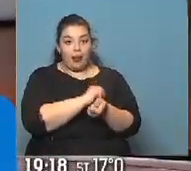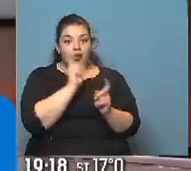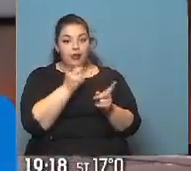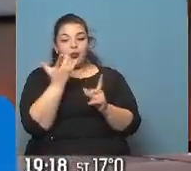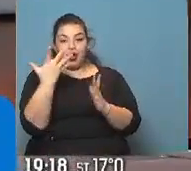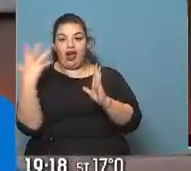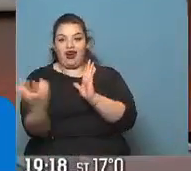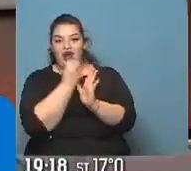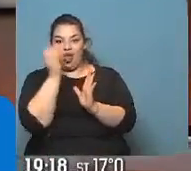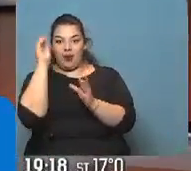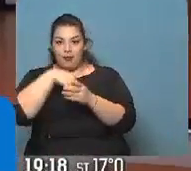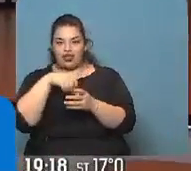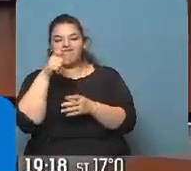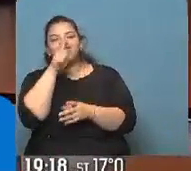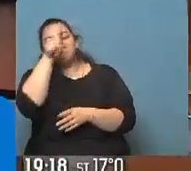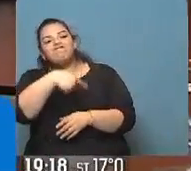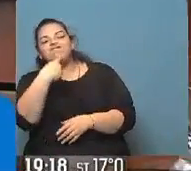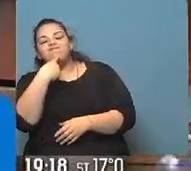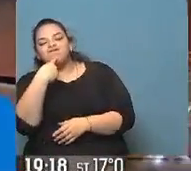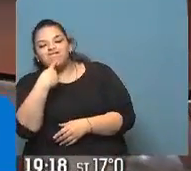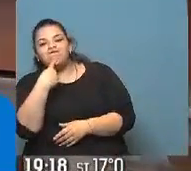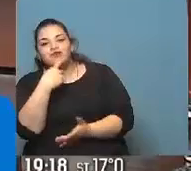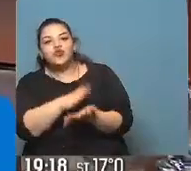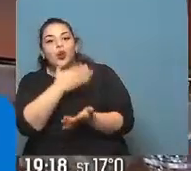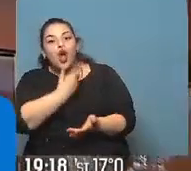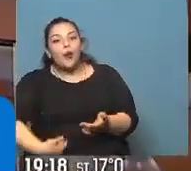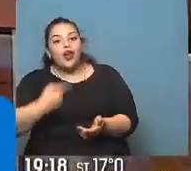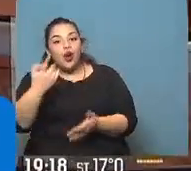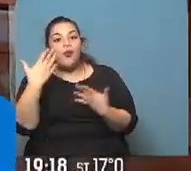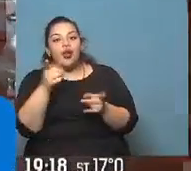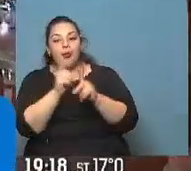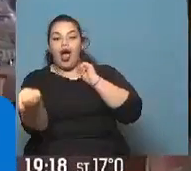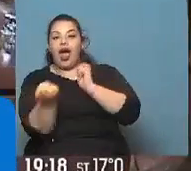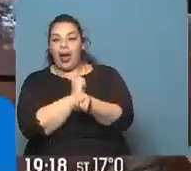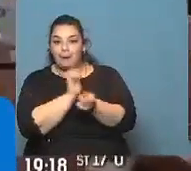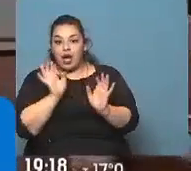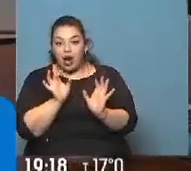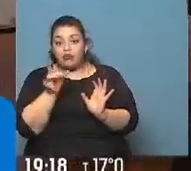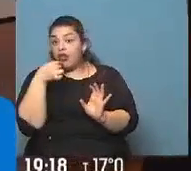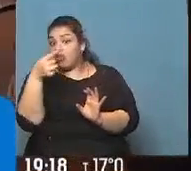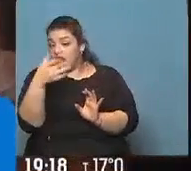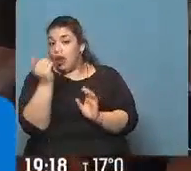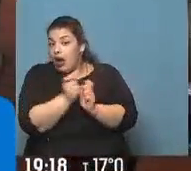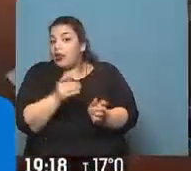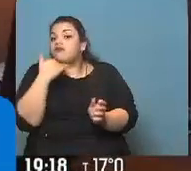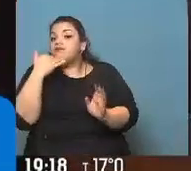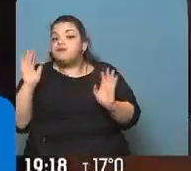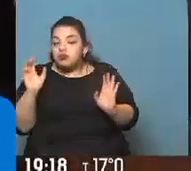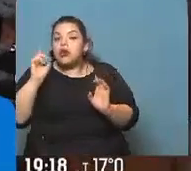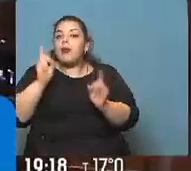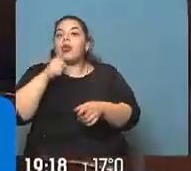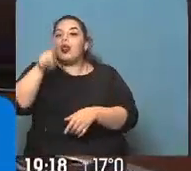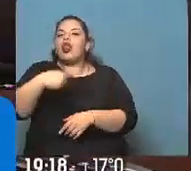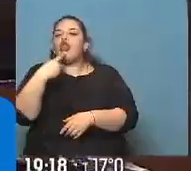entonces eso genera dudas en torno a si el gobierno va a poder hacer este ajuste que dice que va a ser y eso genera dudas en el mercado